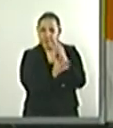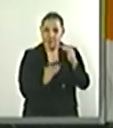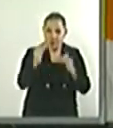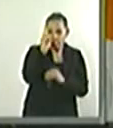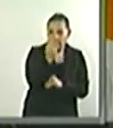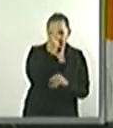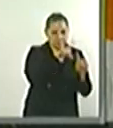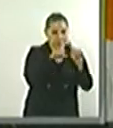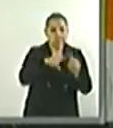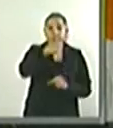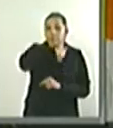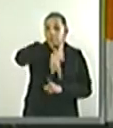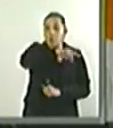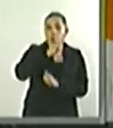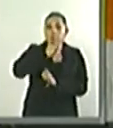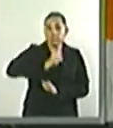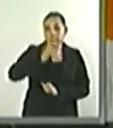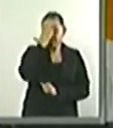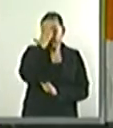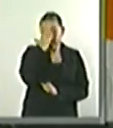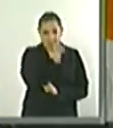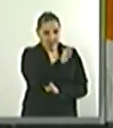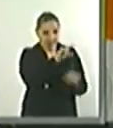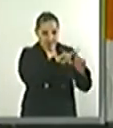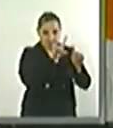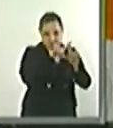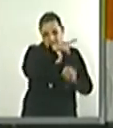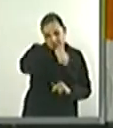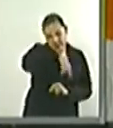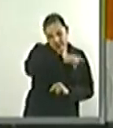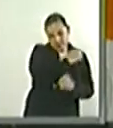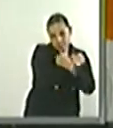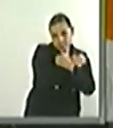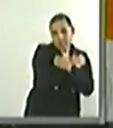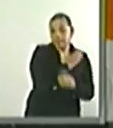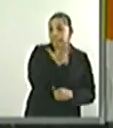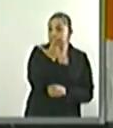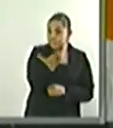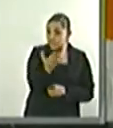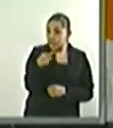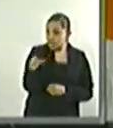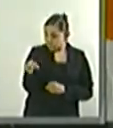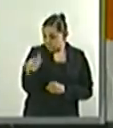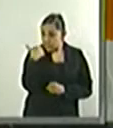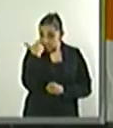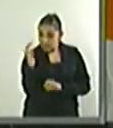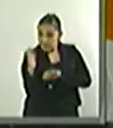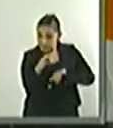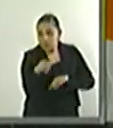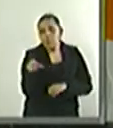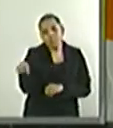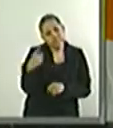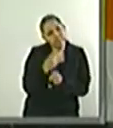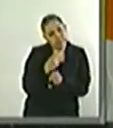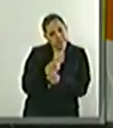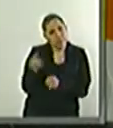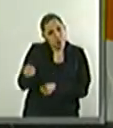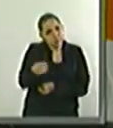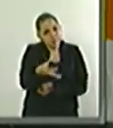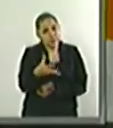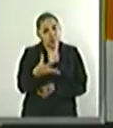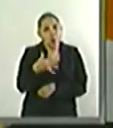educativas condicionan el registro de ingreso de los estudiantes al pago de cuotas voluntarias o